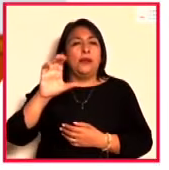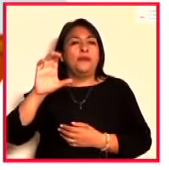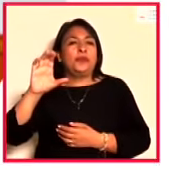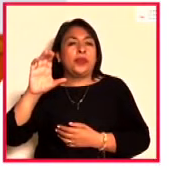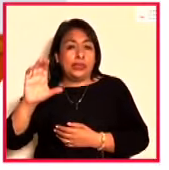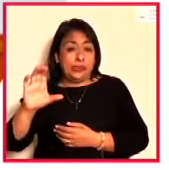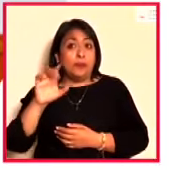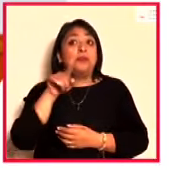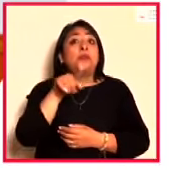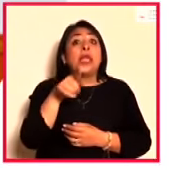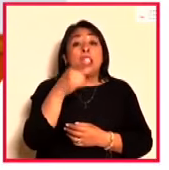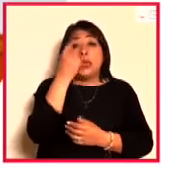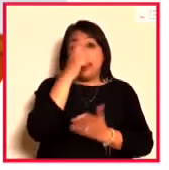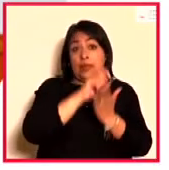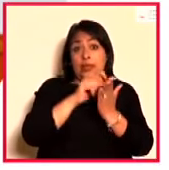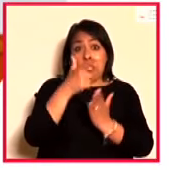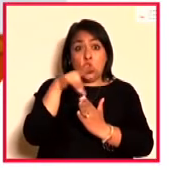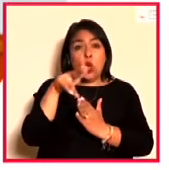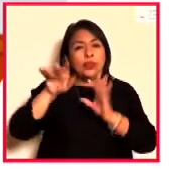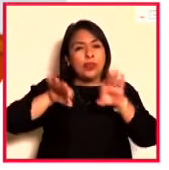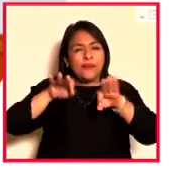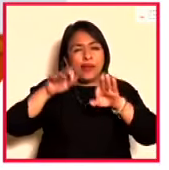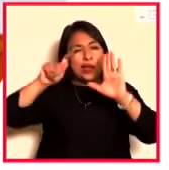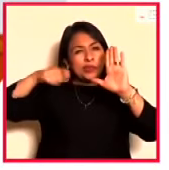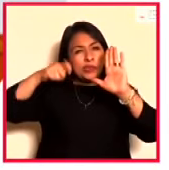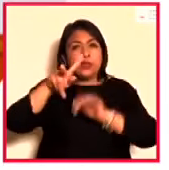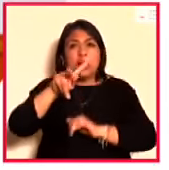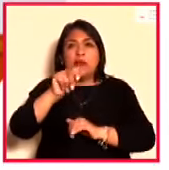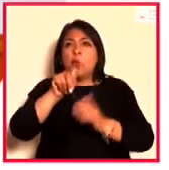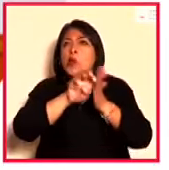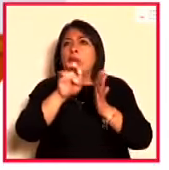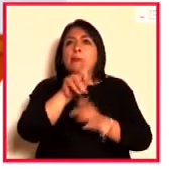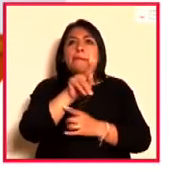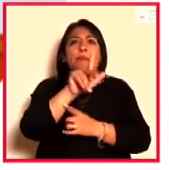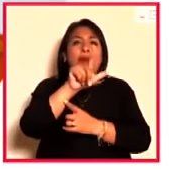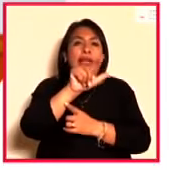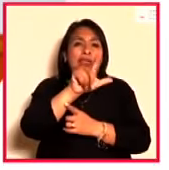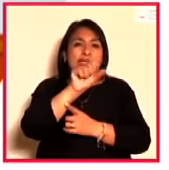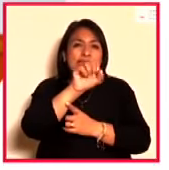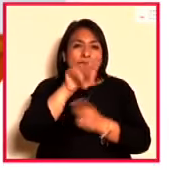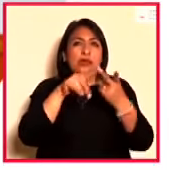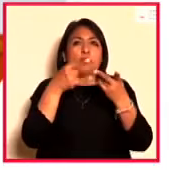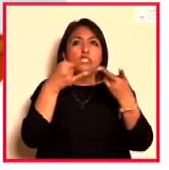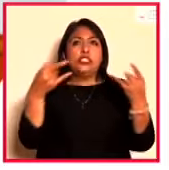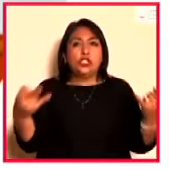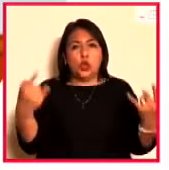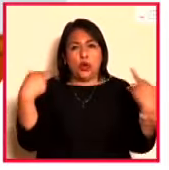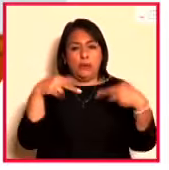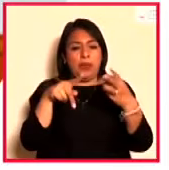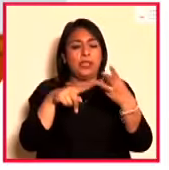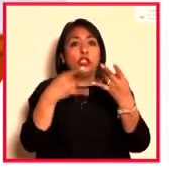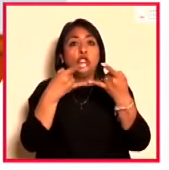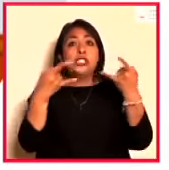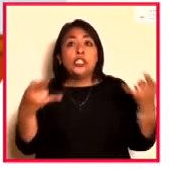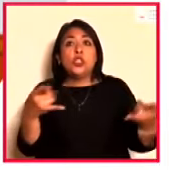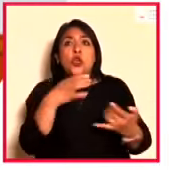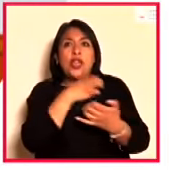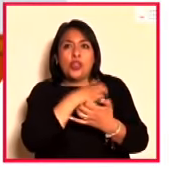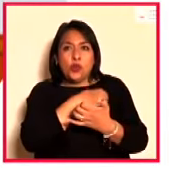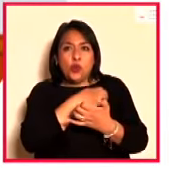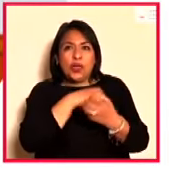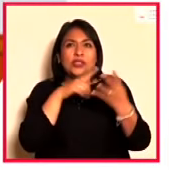Como guionista, trabajó en cine y televisión en producciones como Plaza Sésamo, Historia de Maestros, Historia de la Educación, Hora Marcada, Tony Tijuana